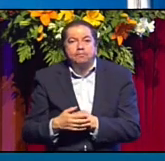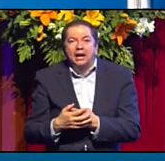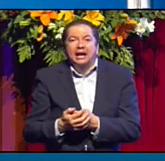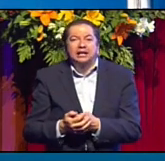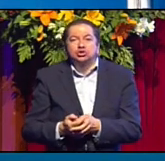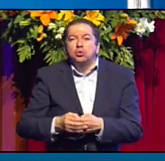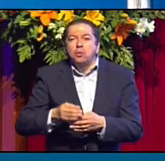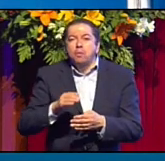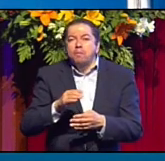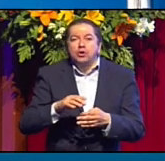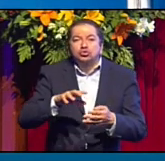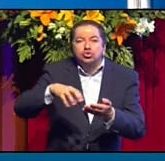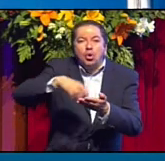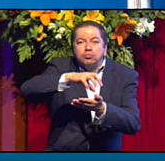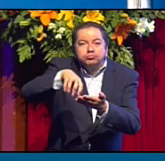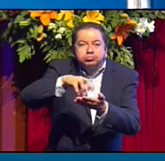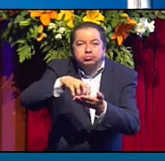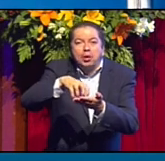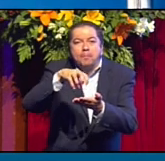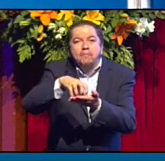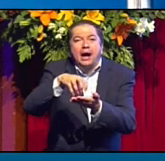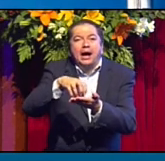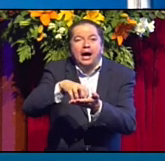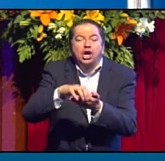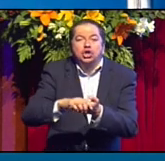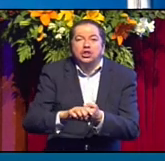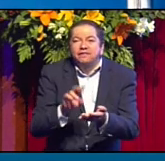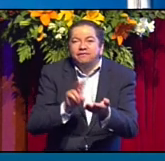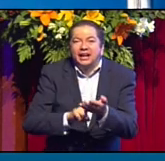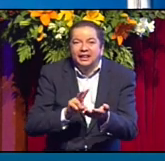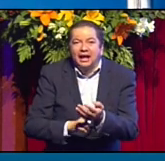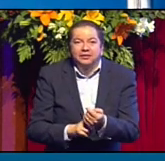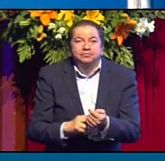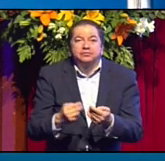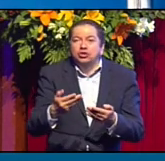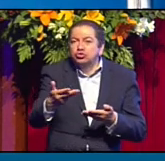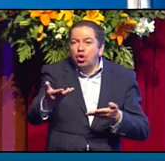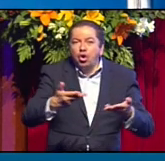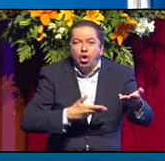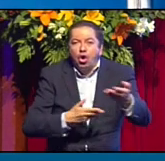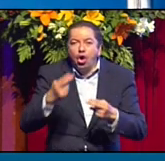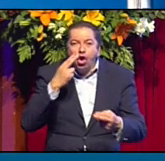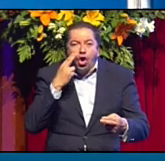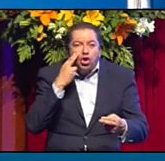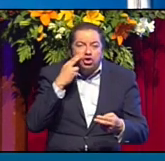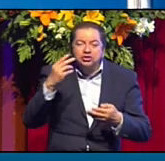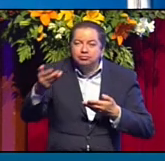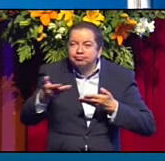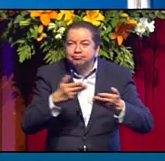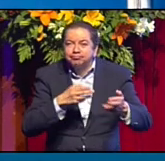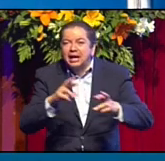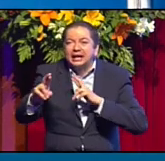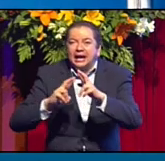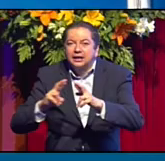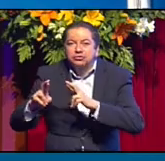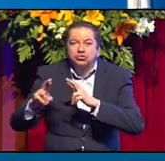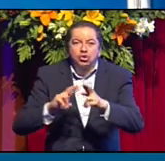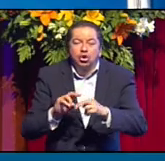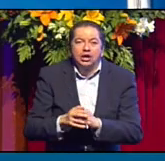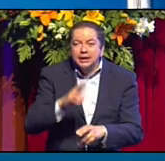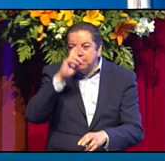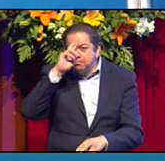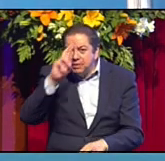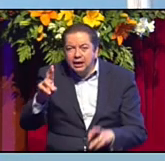para que los andenes y la estación tengan mejor relación, para que se conozcan, para que se relacionen, para que se respeten, para